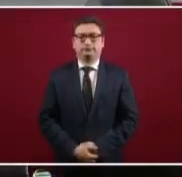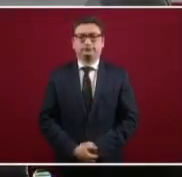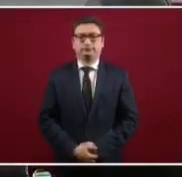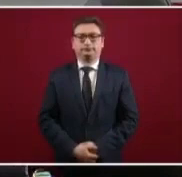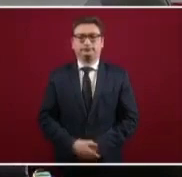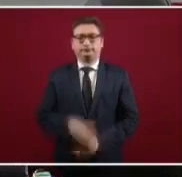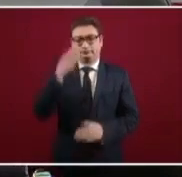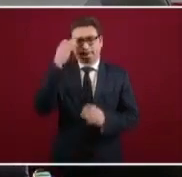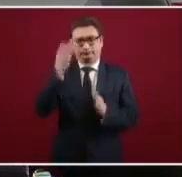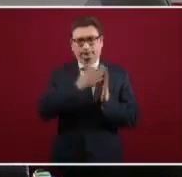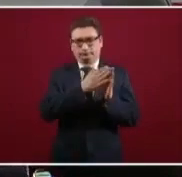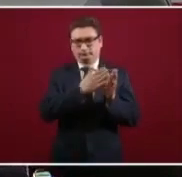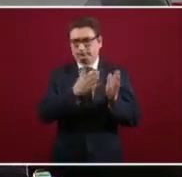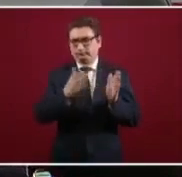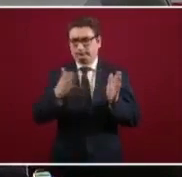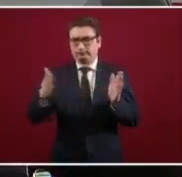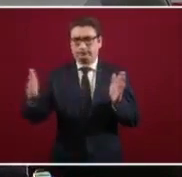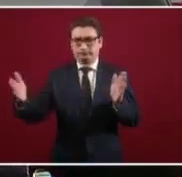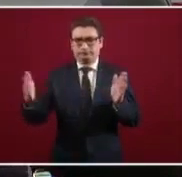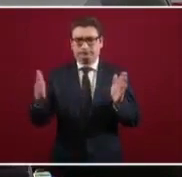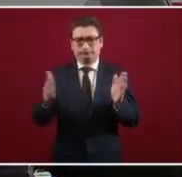la línea del tiempo